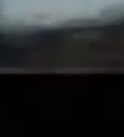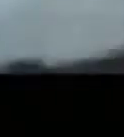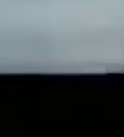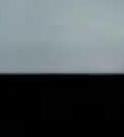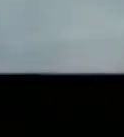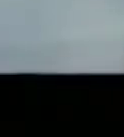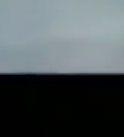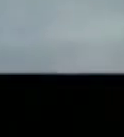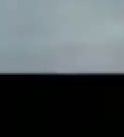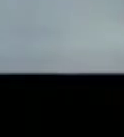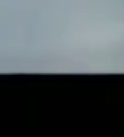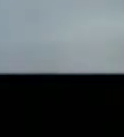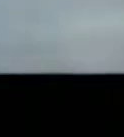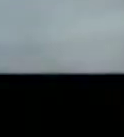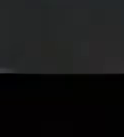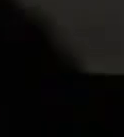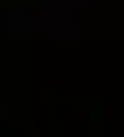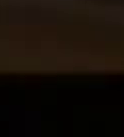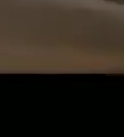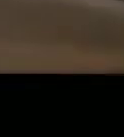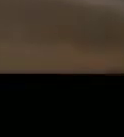a este tipo de puentes para siempre.